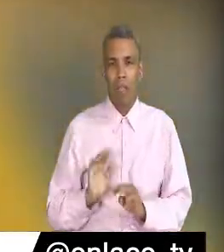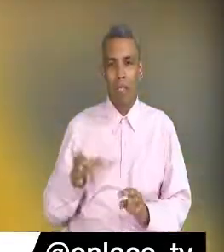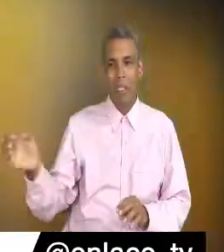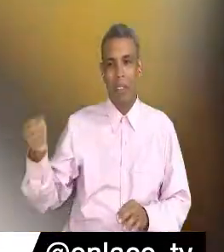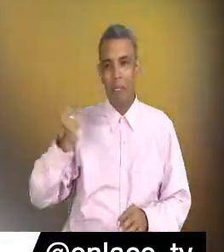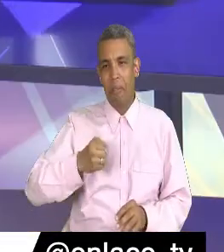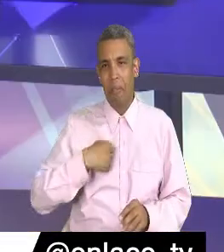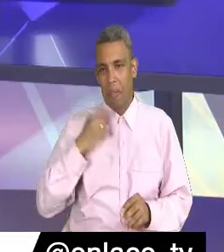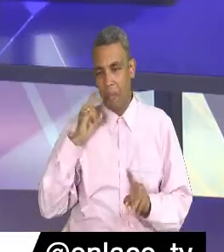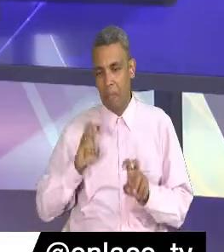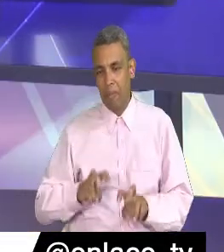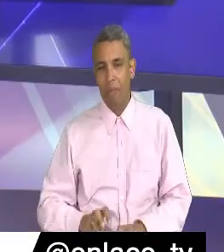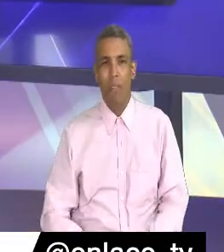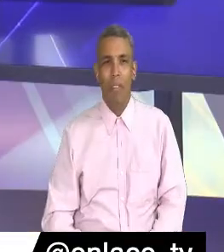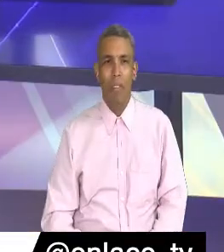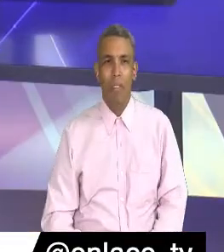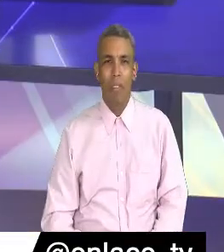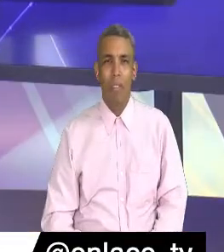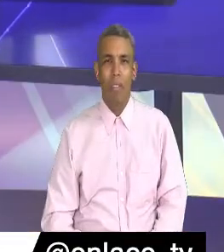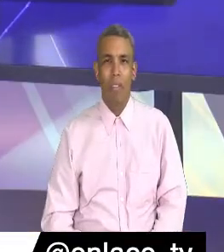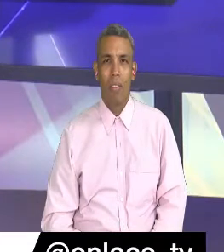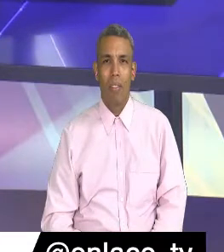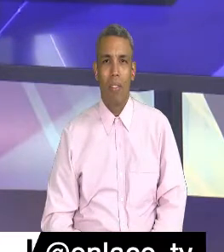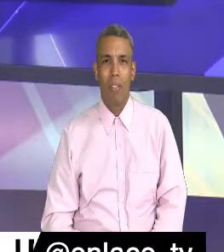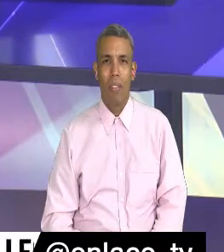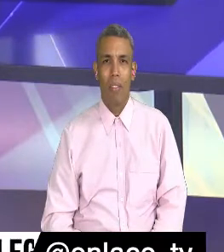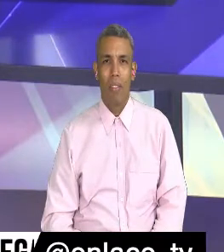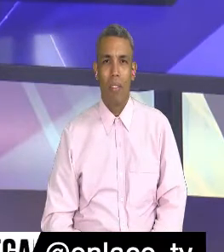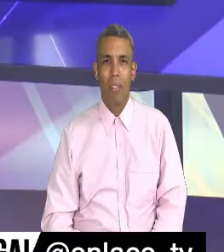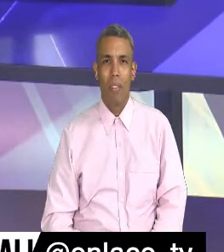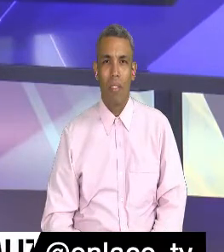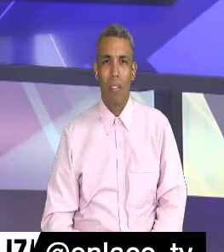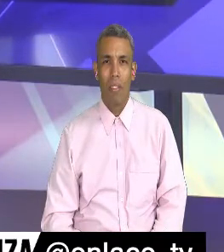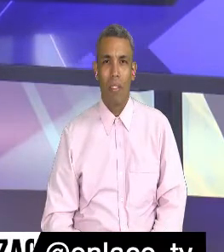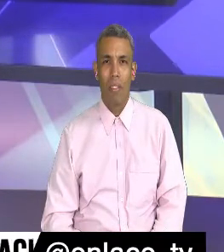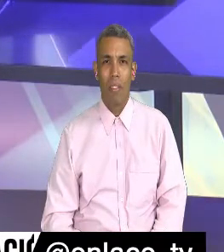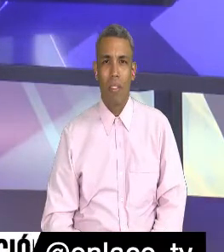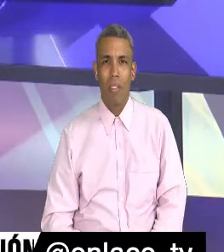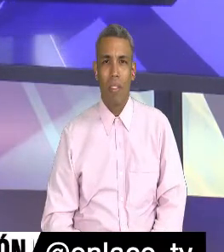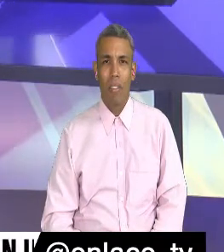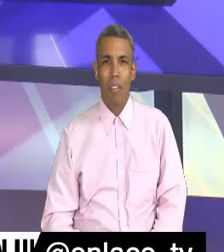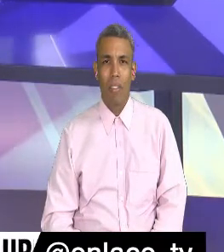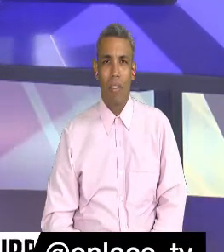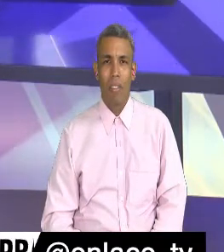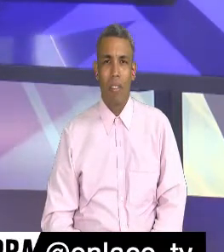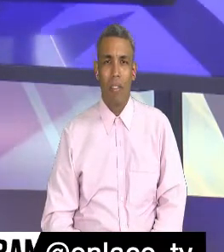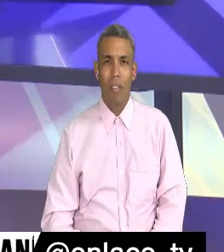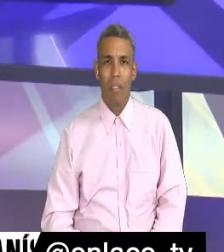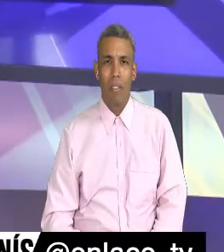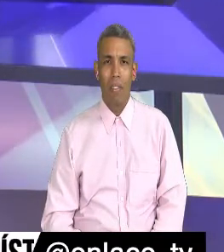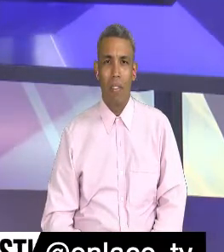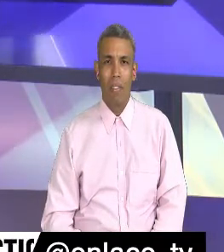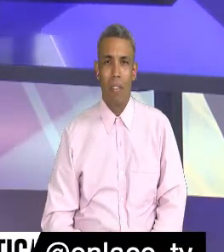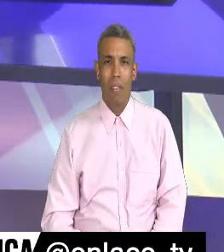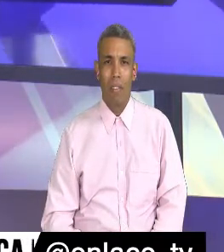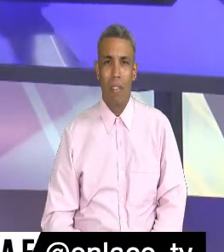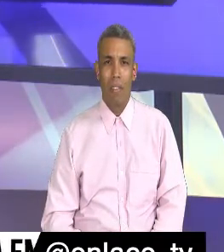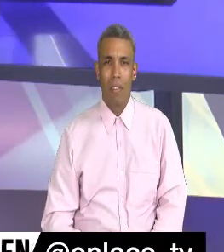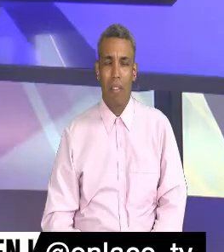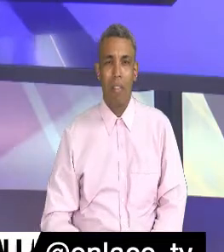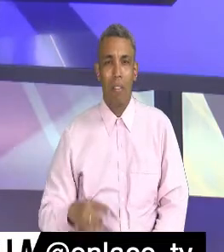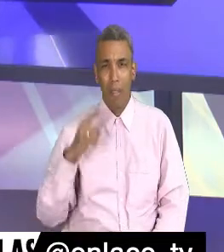judicial. Y Salomón López, presidente de la Junta de Acción Comunal del barrio Cristo Rey, amigo del herido y testigo